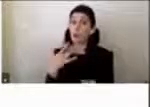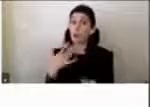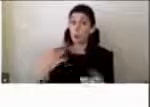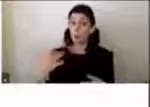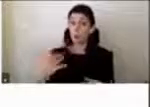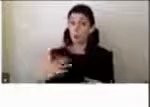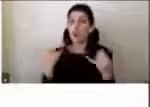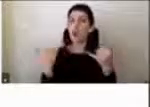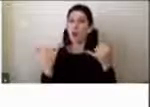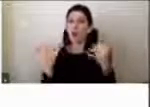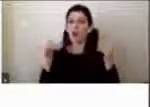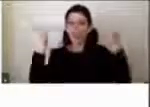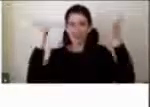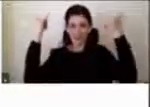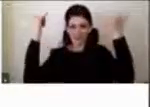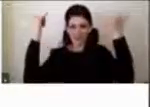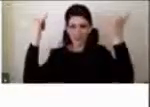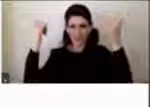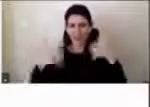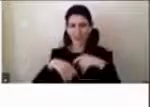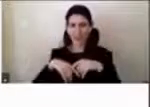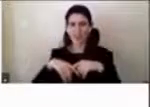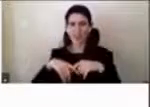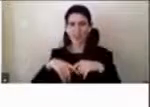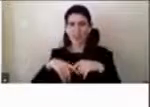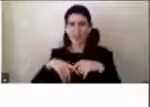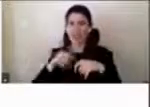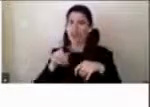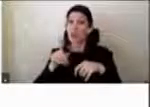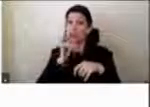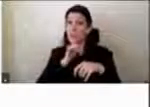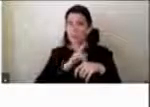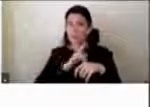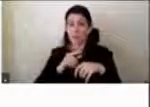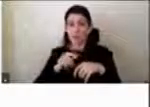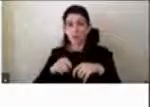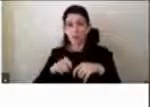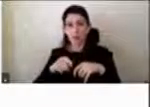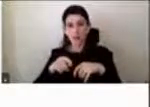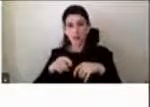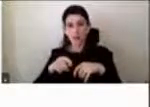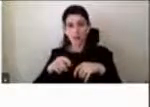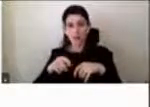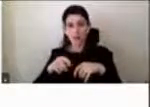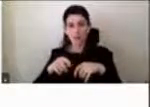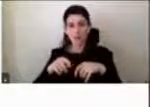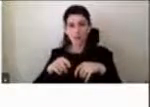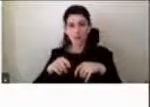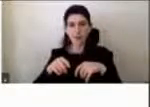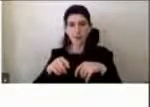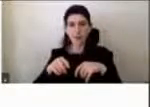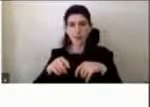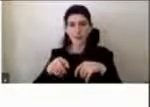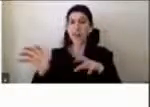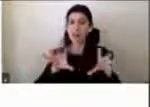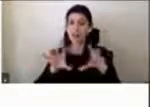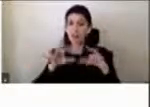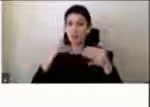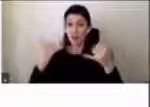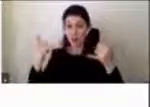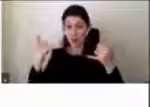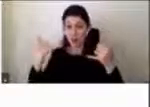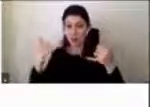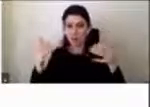último, en relación a esto, es la idea de que en la dinámica del juego vayamos promoviendo la curiosidad